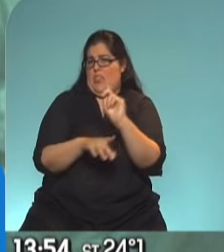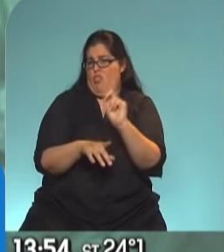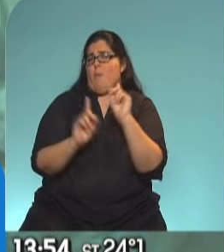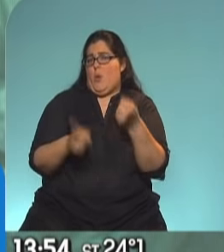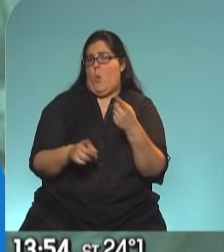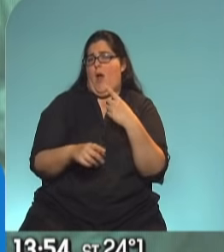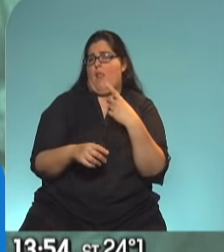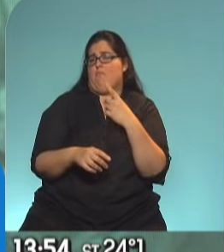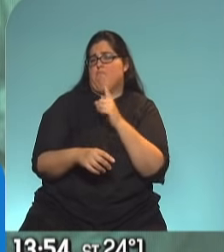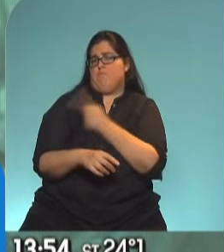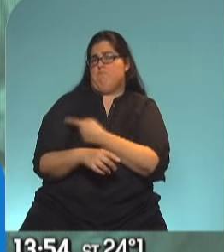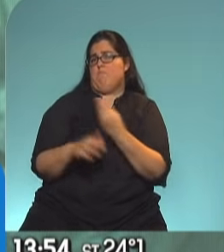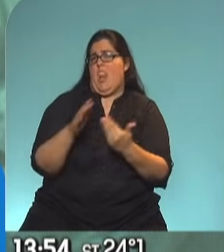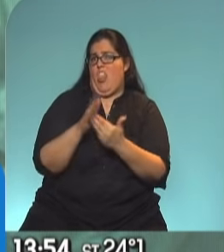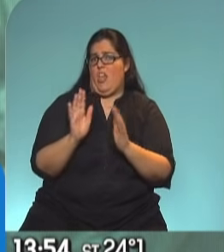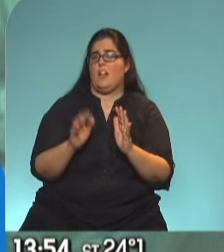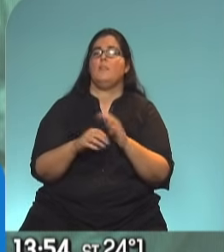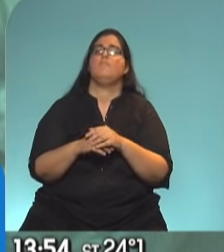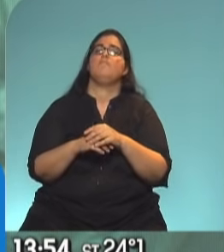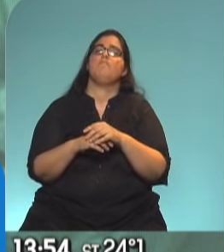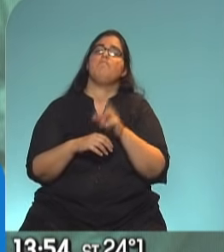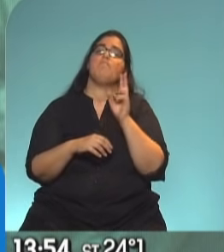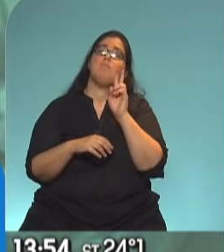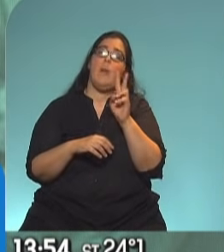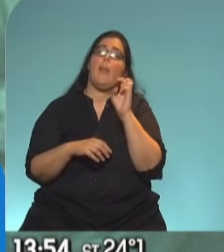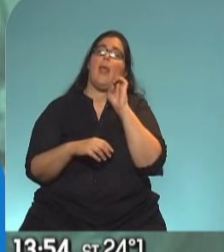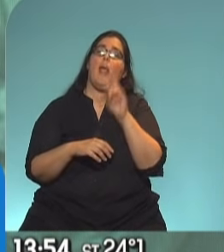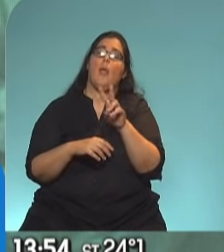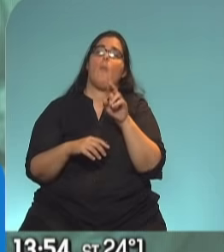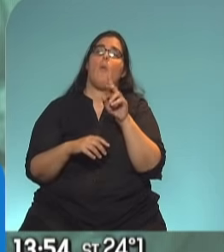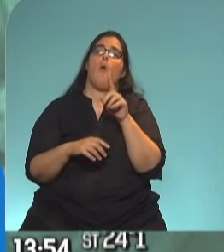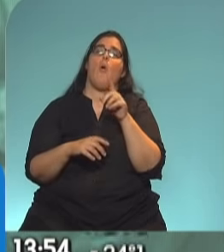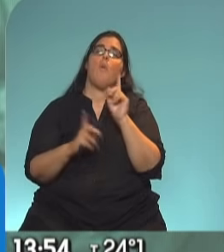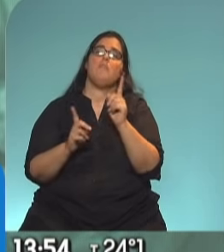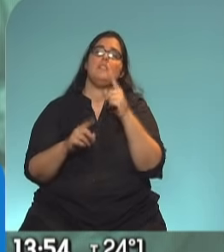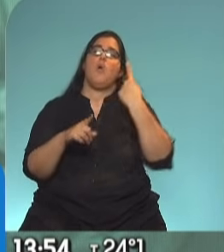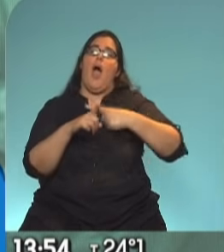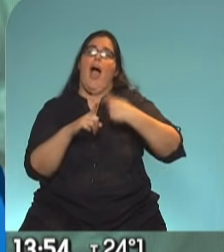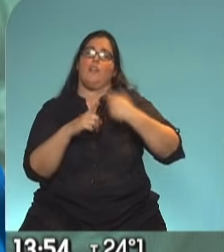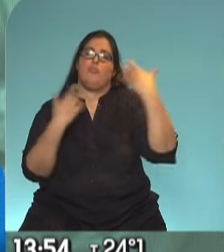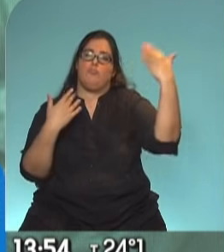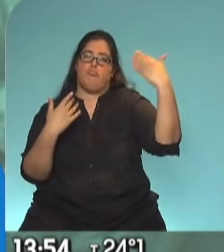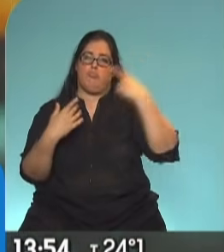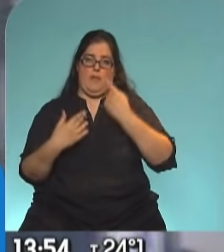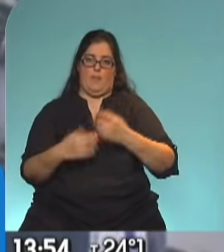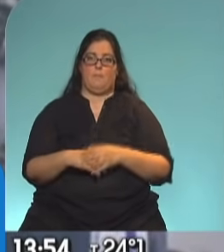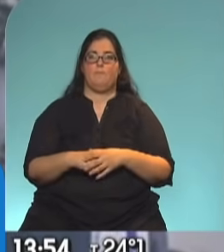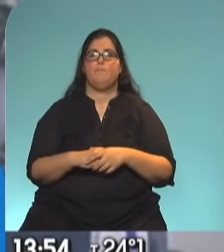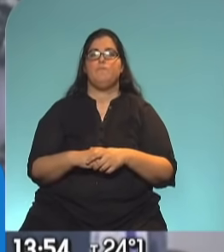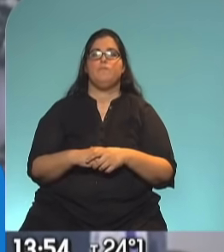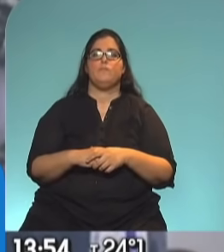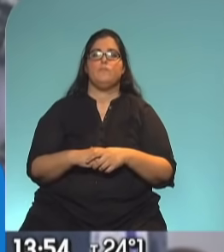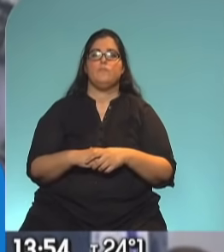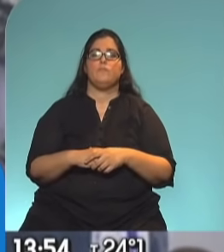es. Vamos a compartir la palabra de Evo en alguno de estos actos que se han dado.